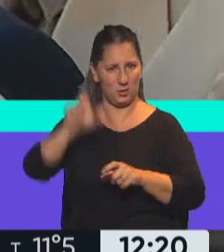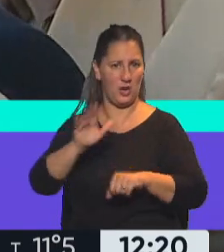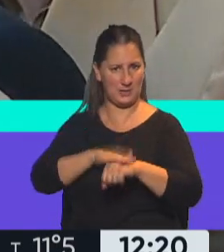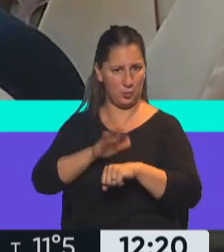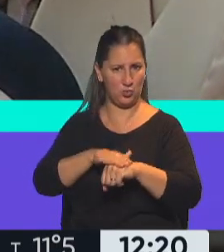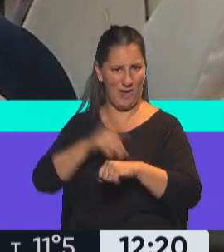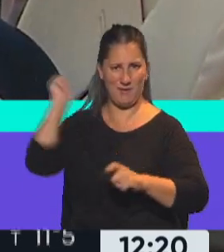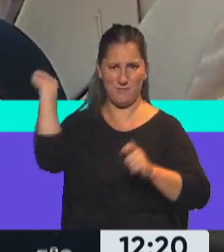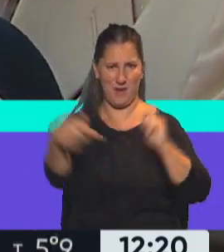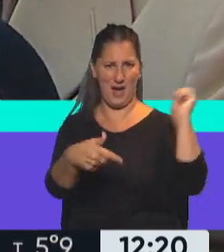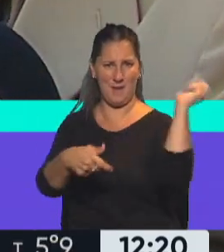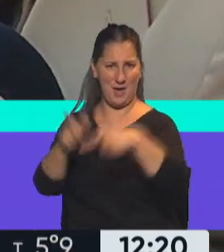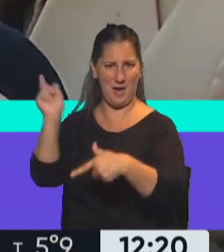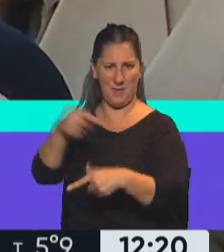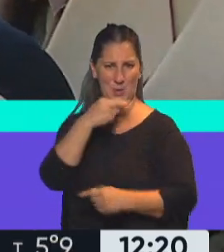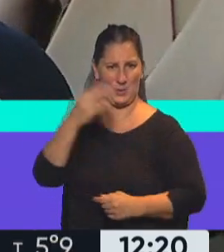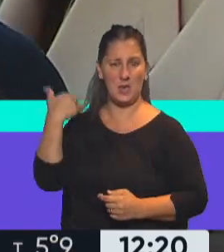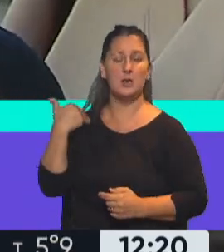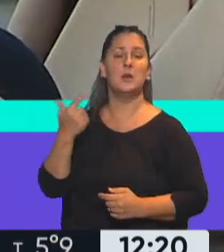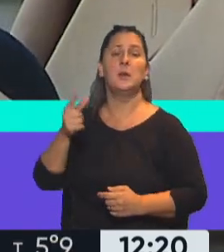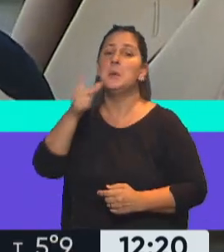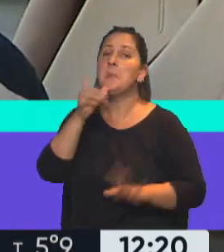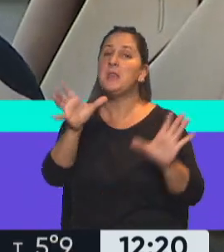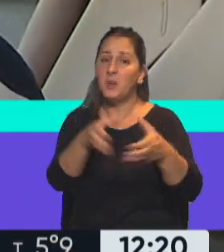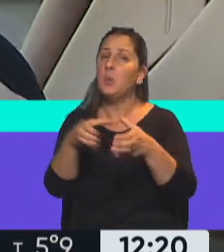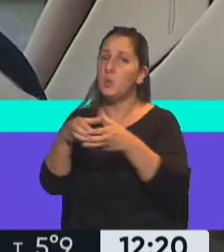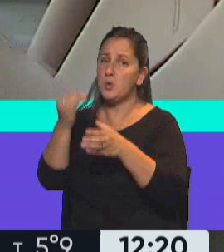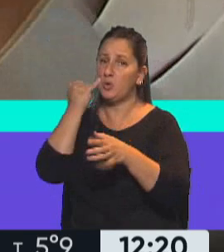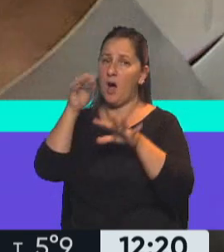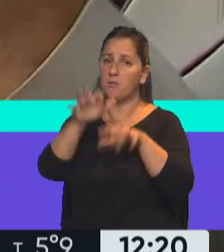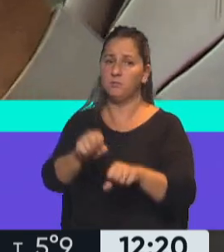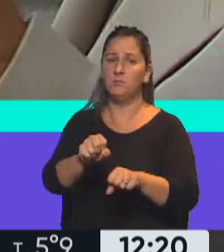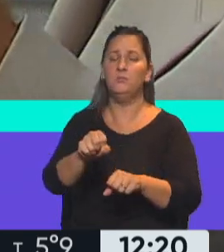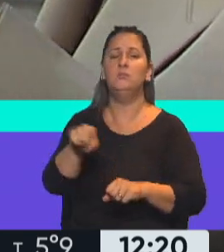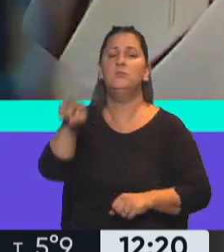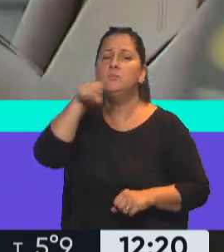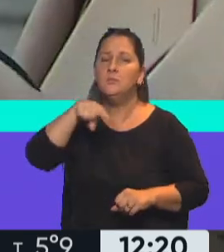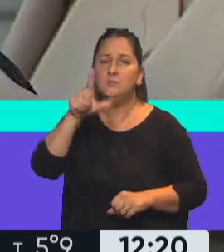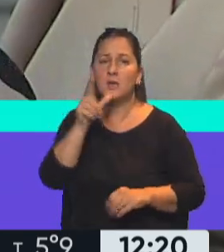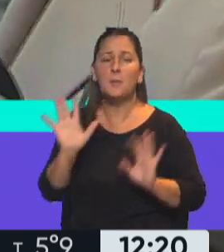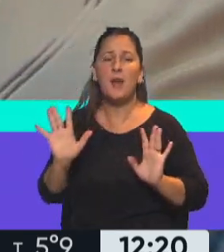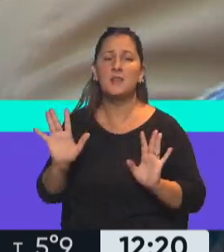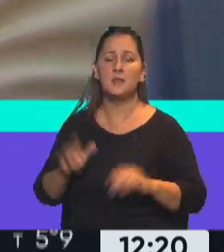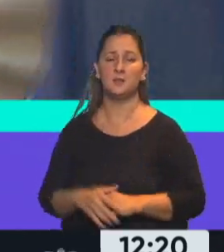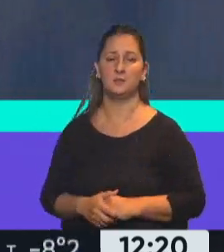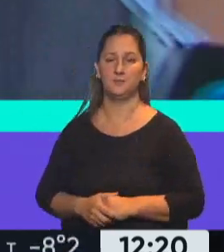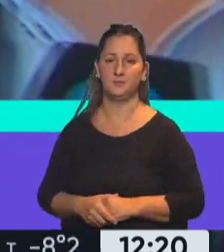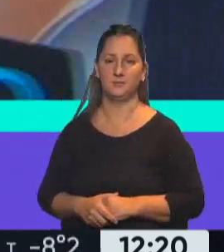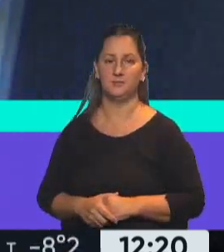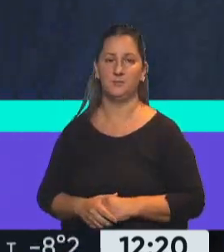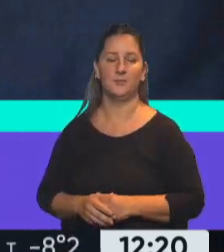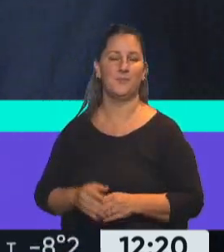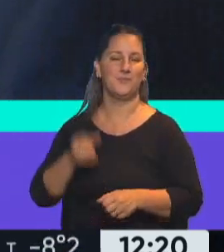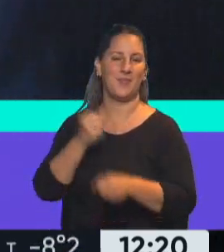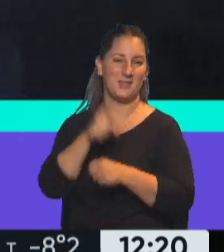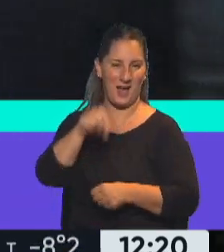que tienen ya visto, por lo menos, los responsables, los grupos que actuaron. ¿Pero qué presumen ustedes? ¿Qué pudo haber Muy bien, hasta aquí entonces las